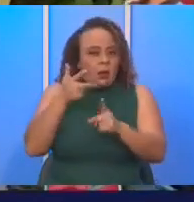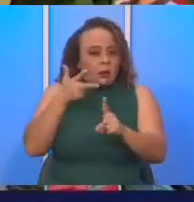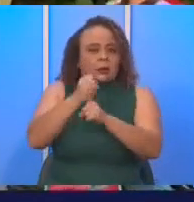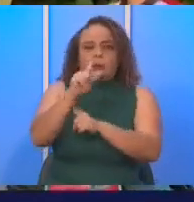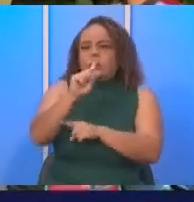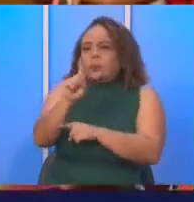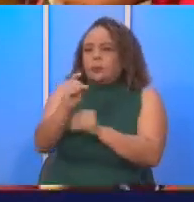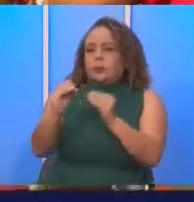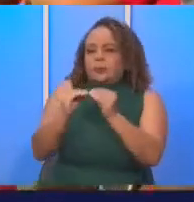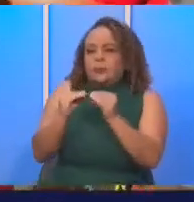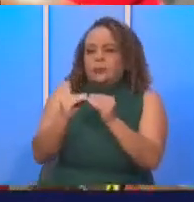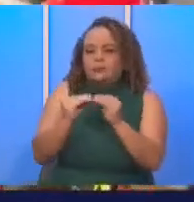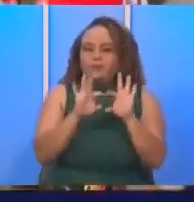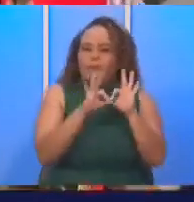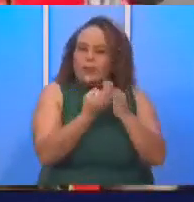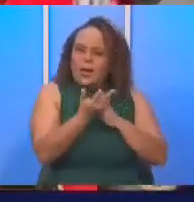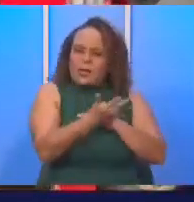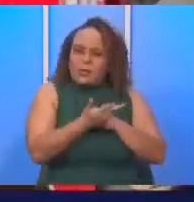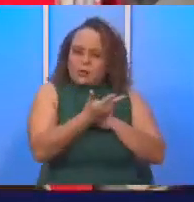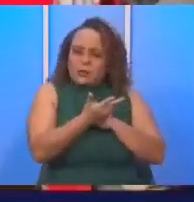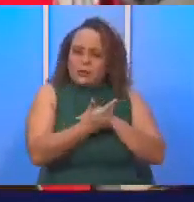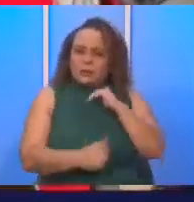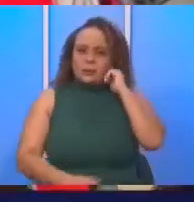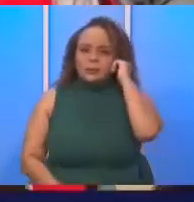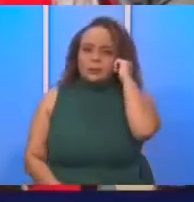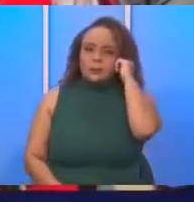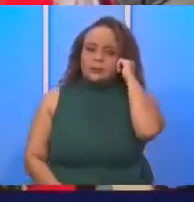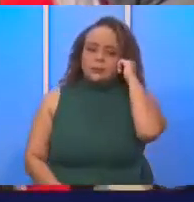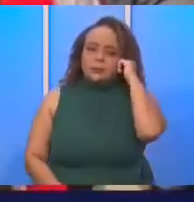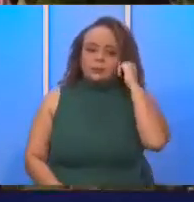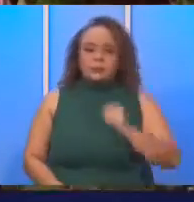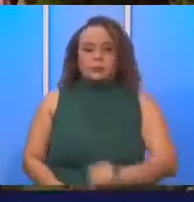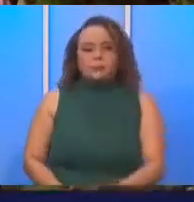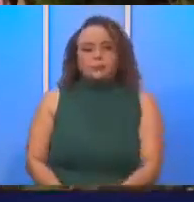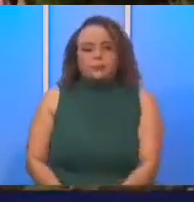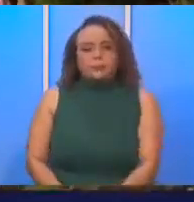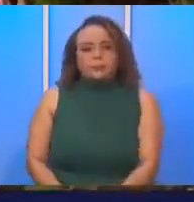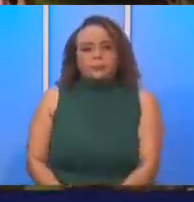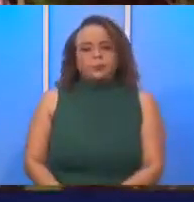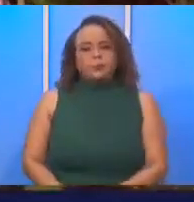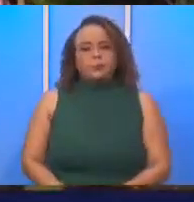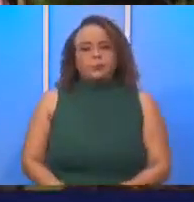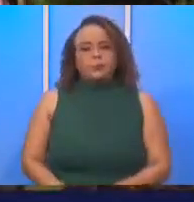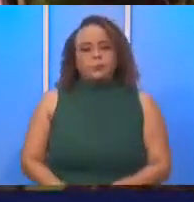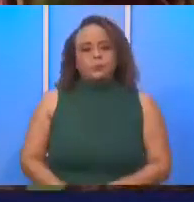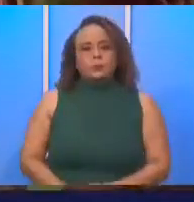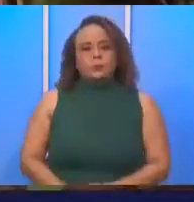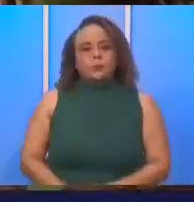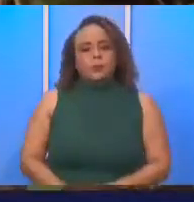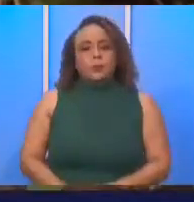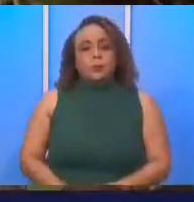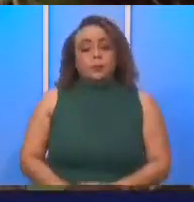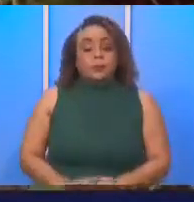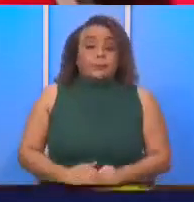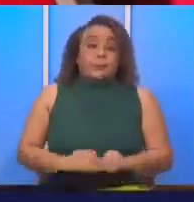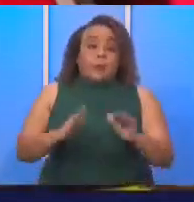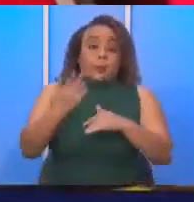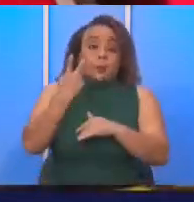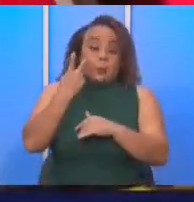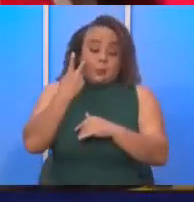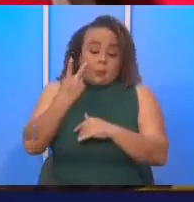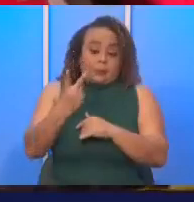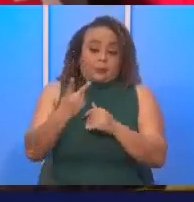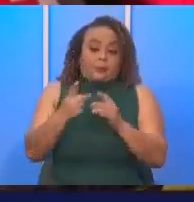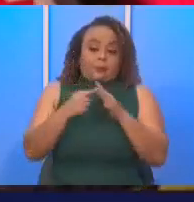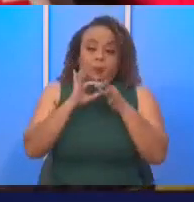Y una pregunta más, ¿son familiares entre ellos? Natalia, por lo menos en cuanto a lo de la